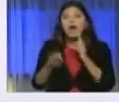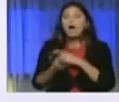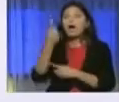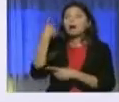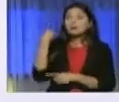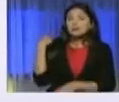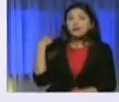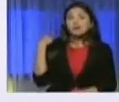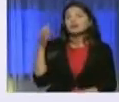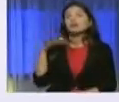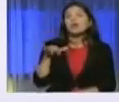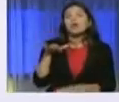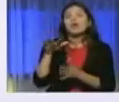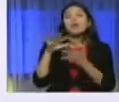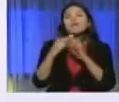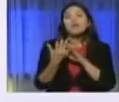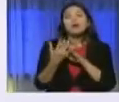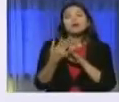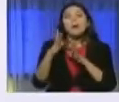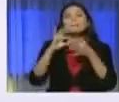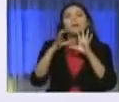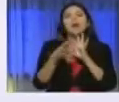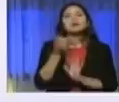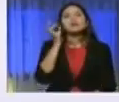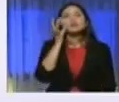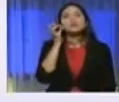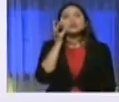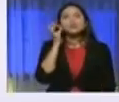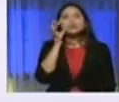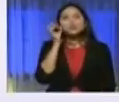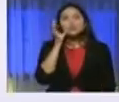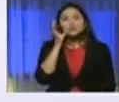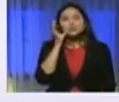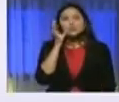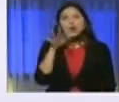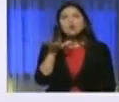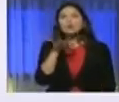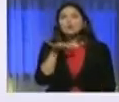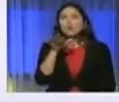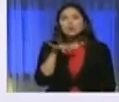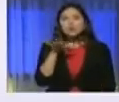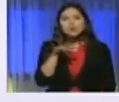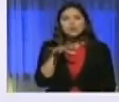barrio Paraíso Azul, en los altos de las Tunitas,